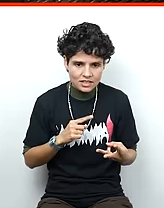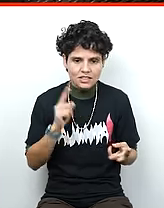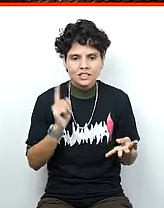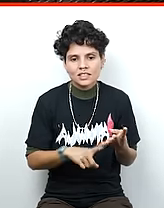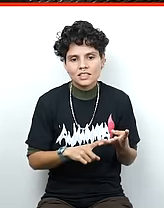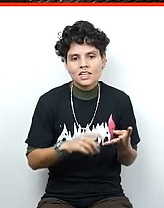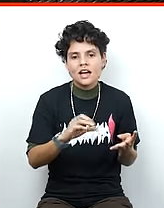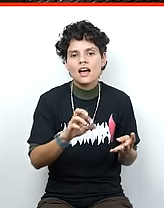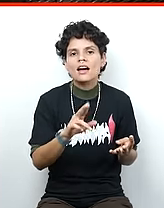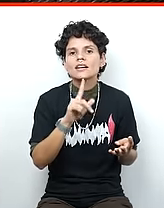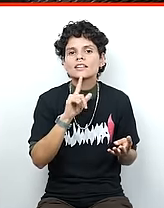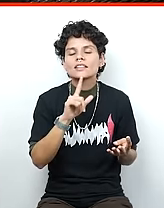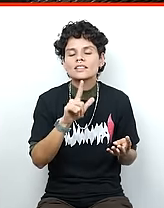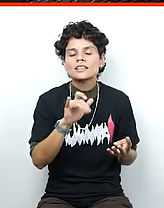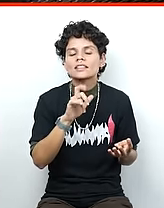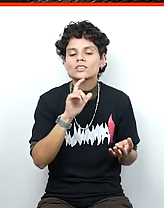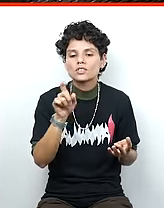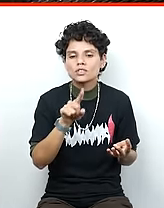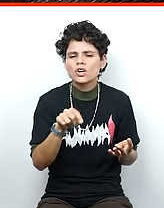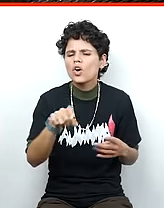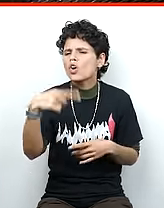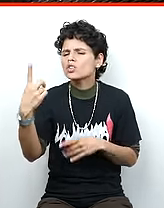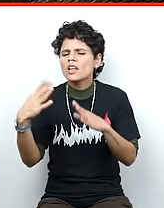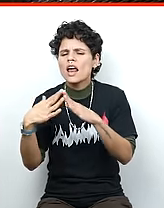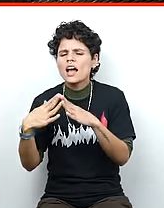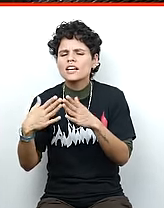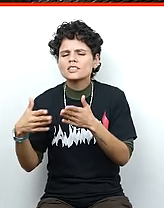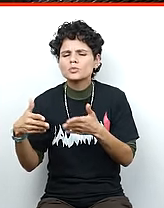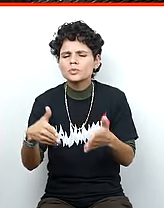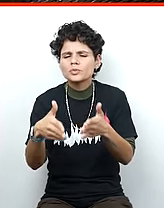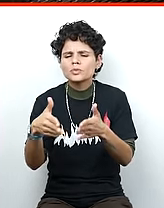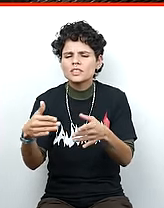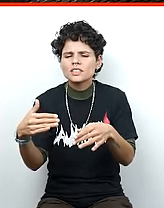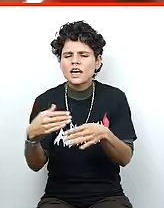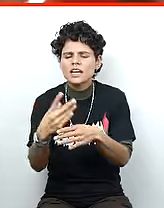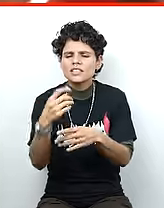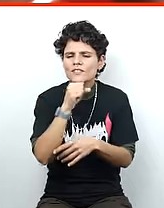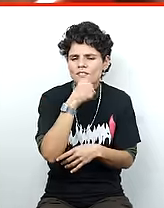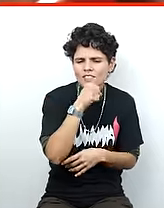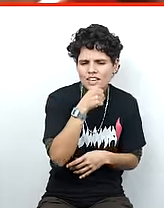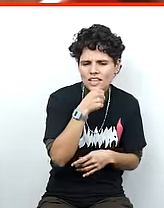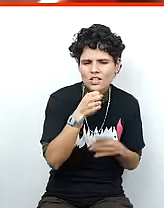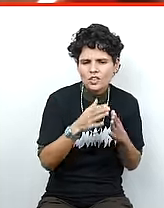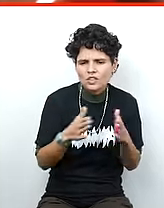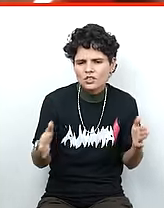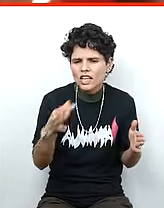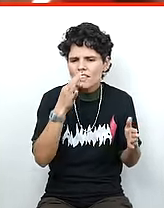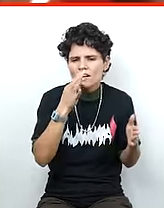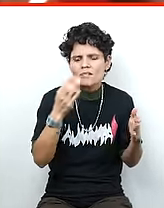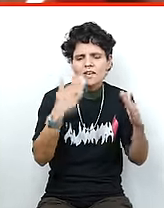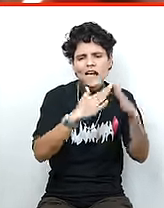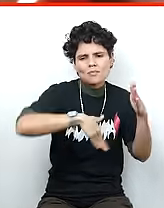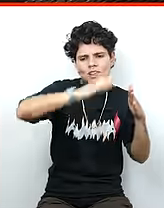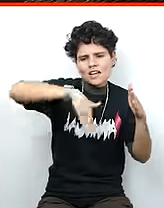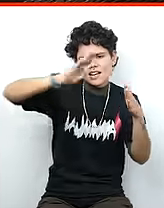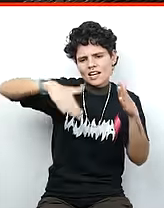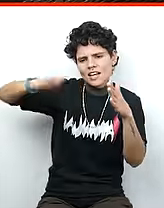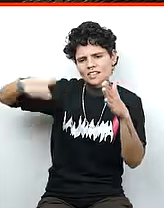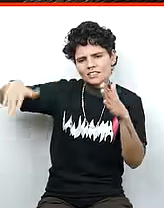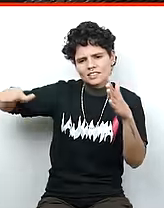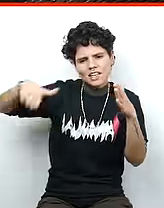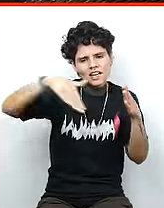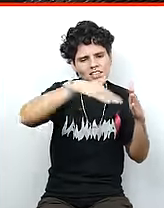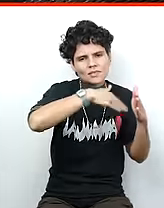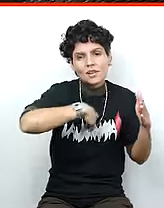3, Carlitos Way. Hay uno de, que es del Pinta Casa, se me olvidó cómo se llama. De unos viejitos que decían que pintaban casa, pero mataban hueones